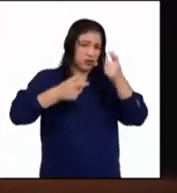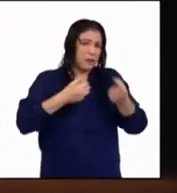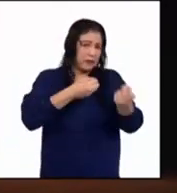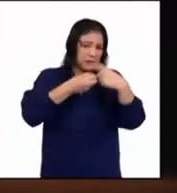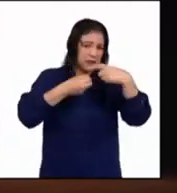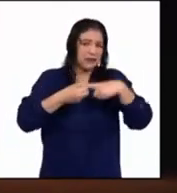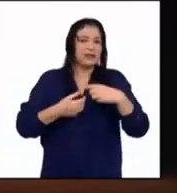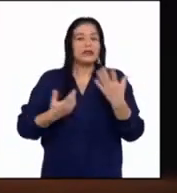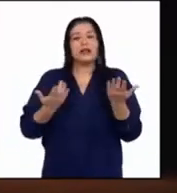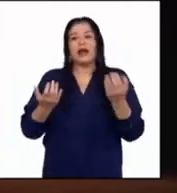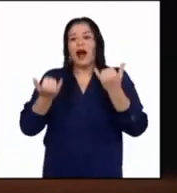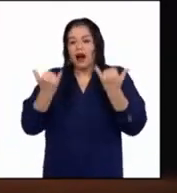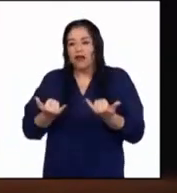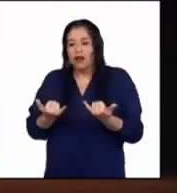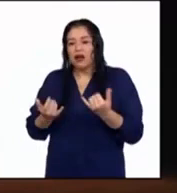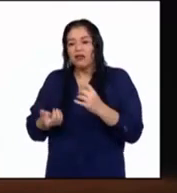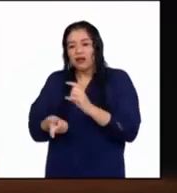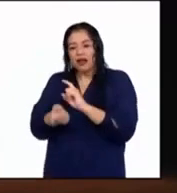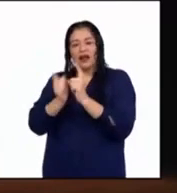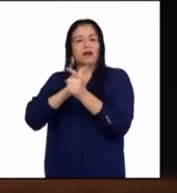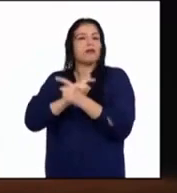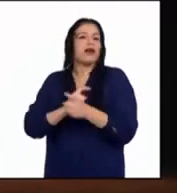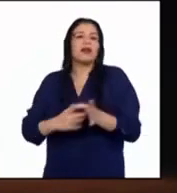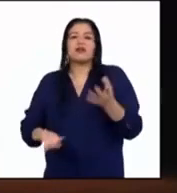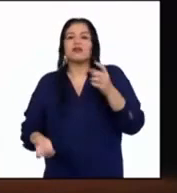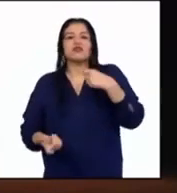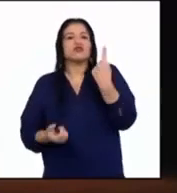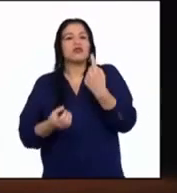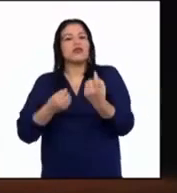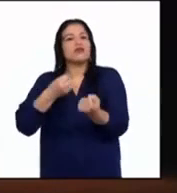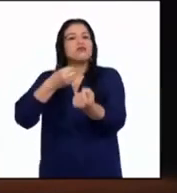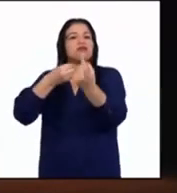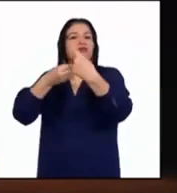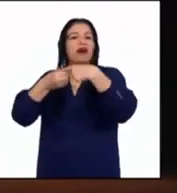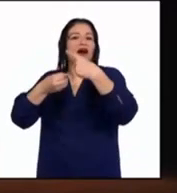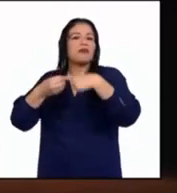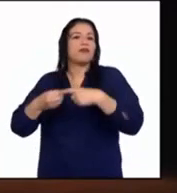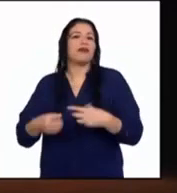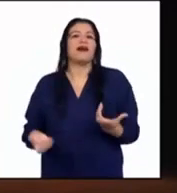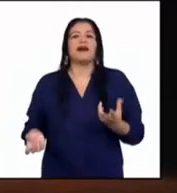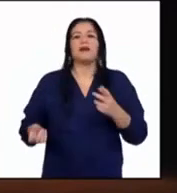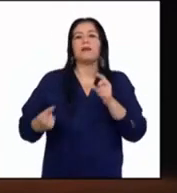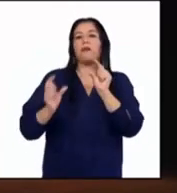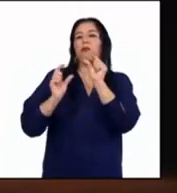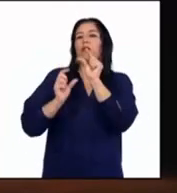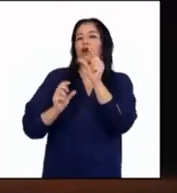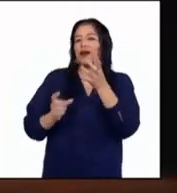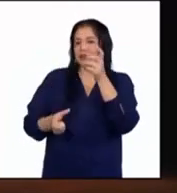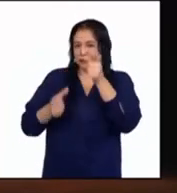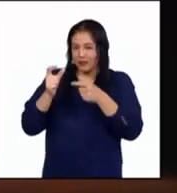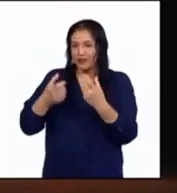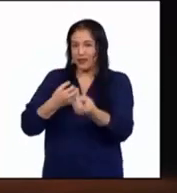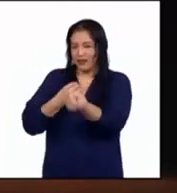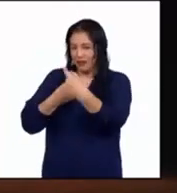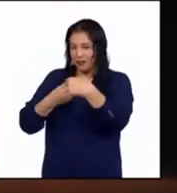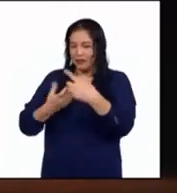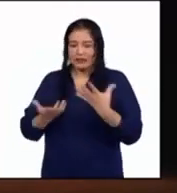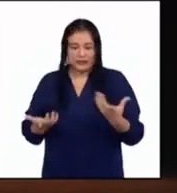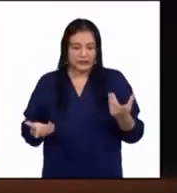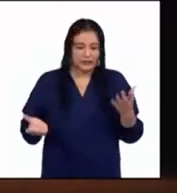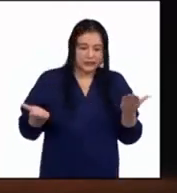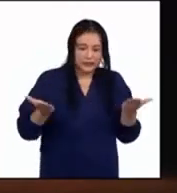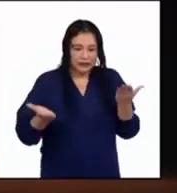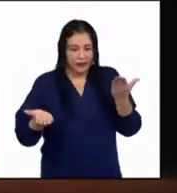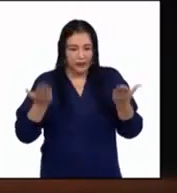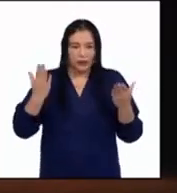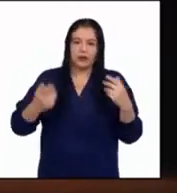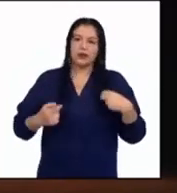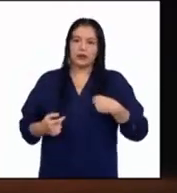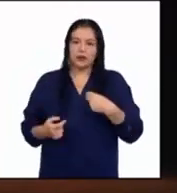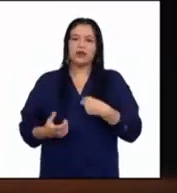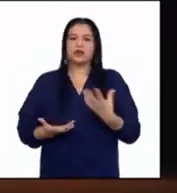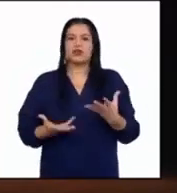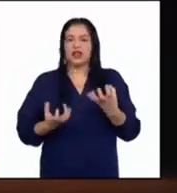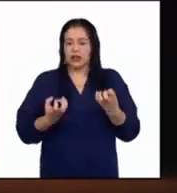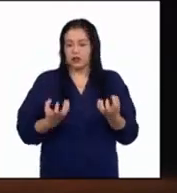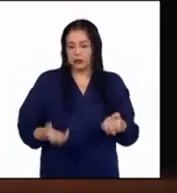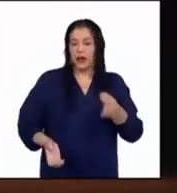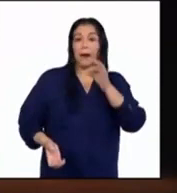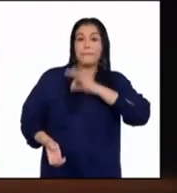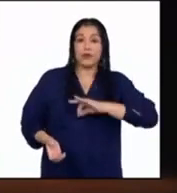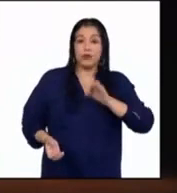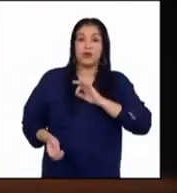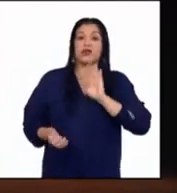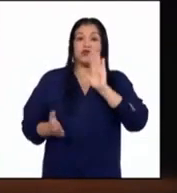los que se involucraban unas cuantas decenas de personas. Y entonces, como nosotros estábamos buscando aprovechar este